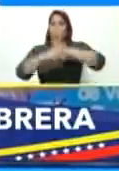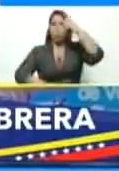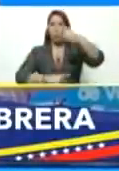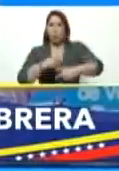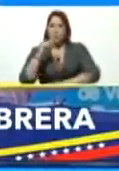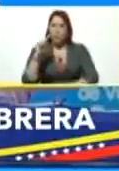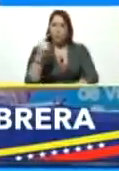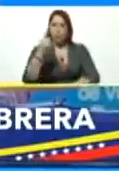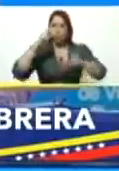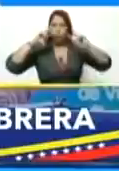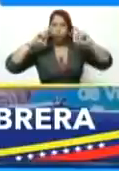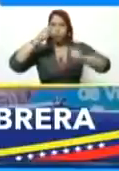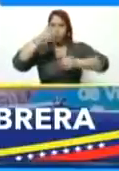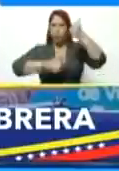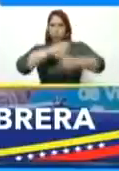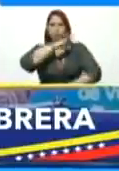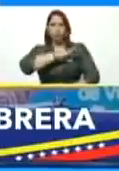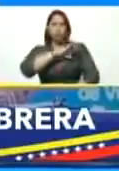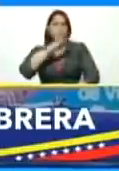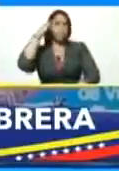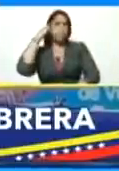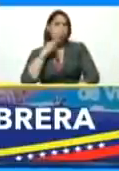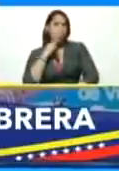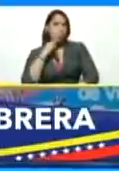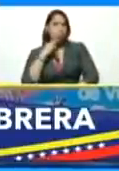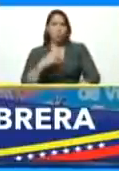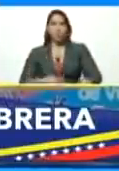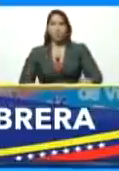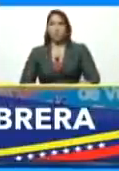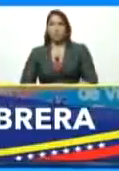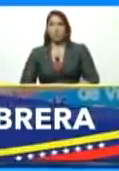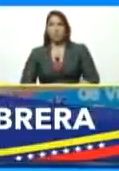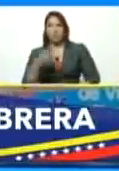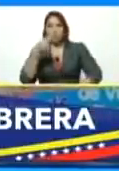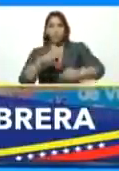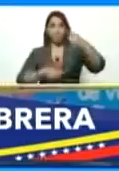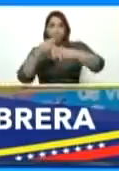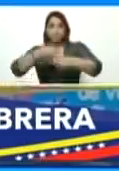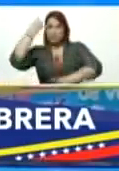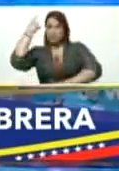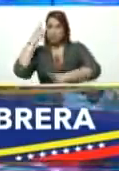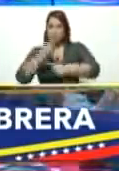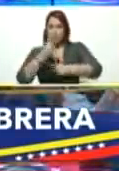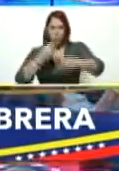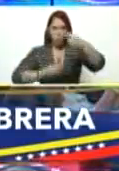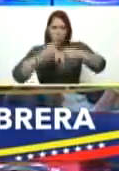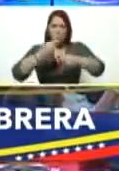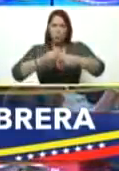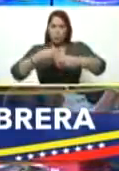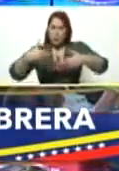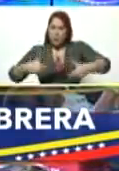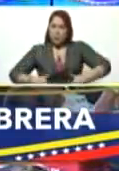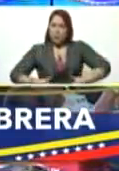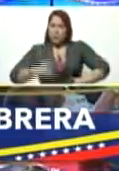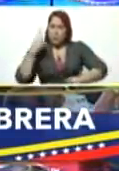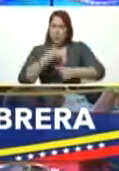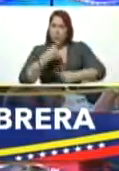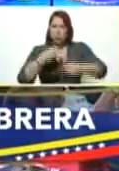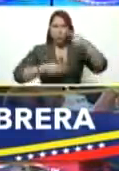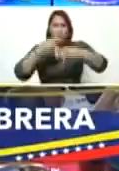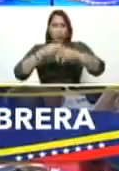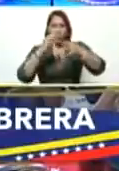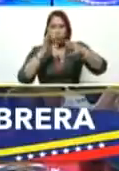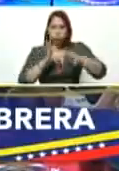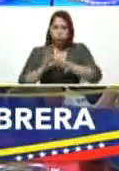las dimensiones del socialismo bolivariano construirlo construirlo y construirlo y